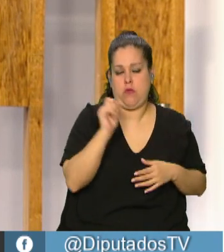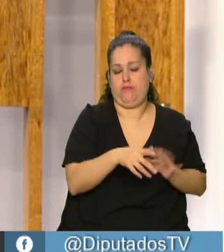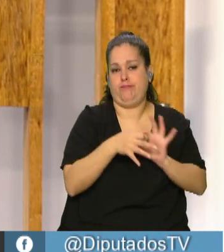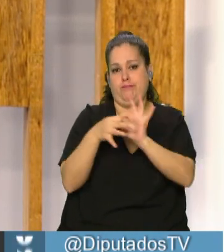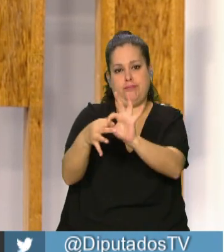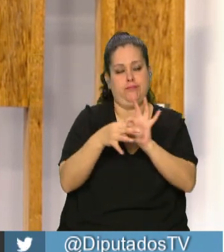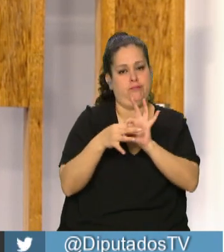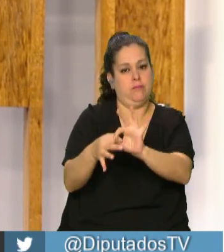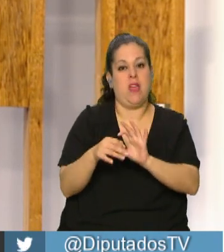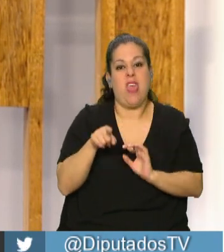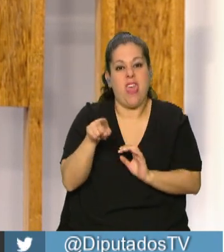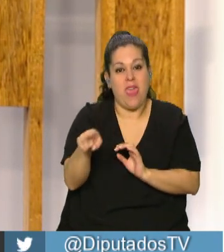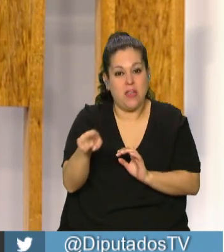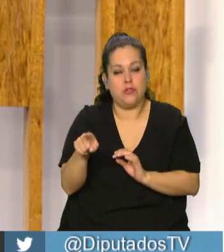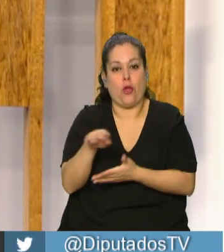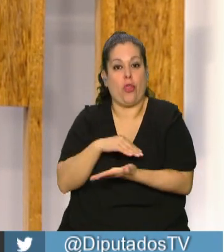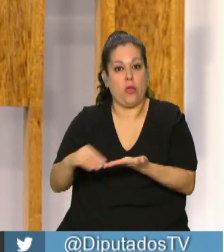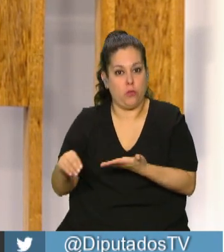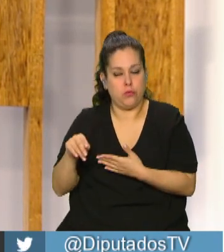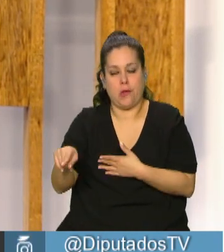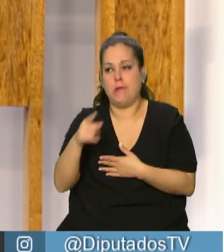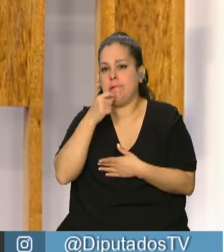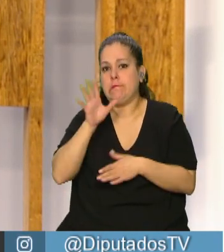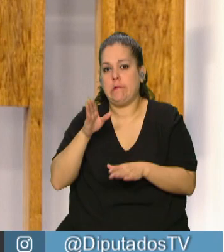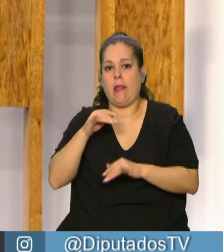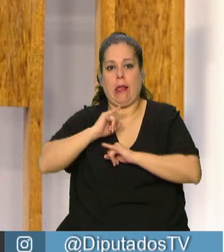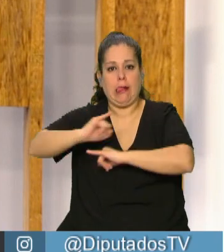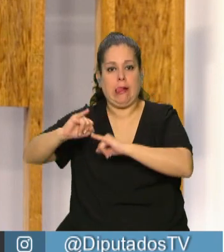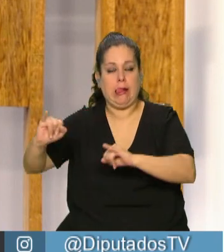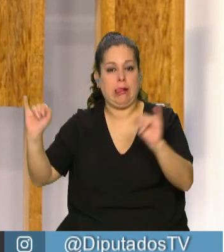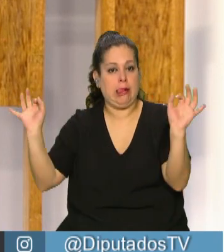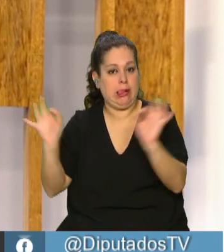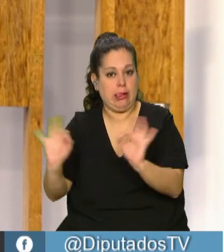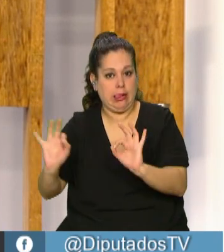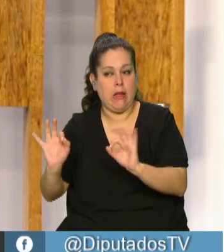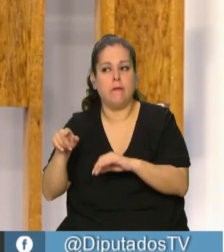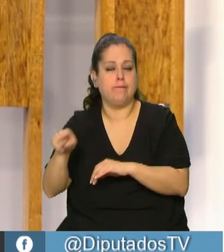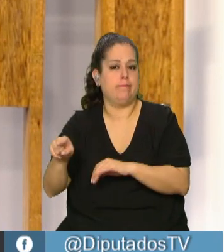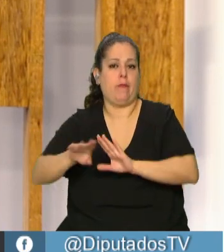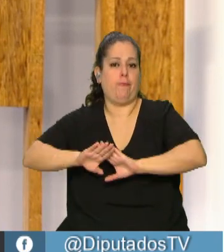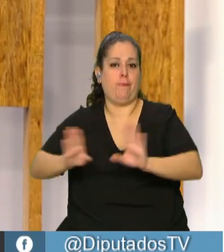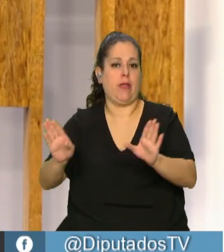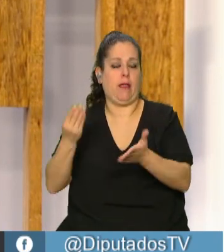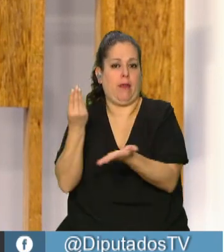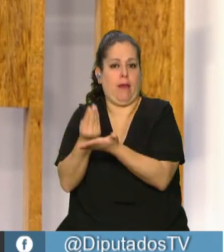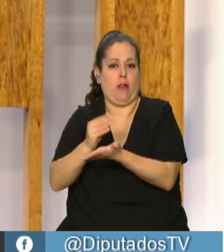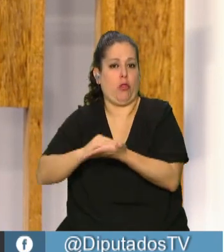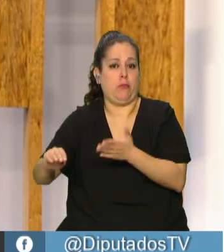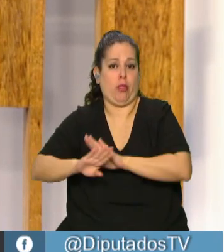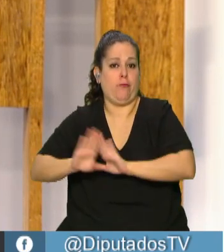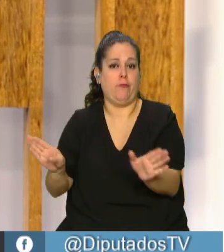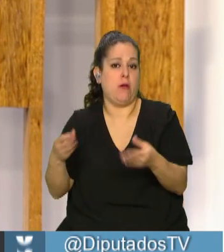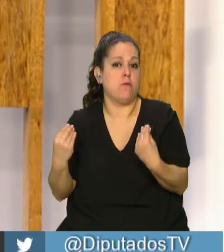Si esos diputados no hacen campaña, van a dejar de ser diputados porque no los